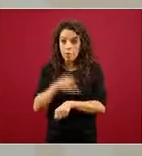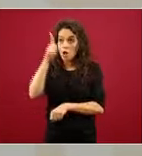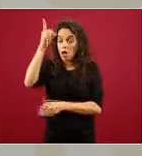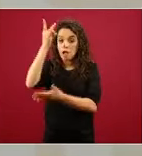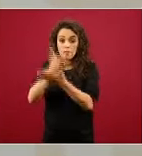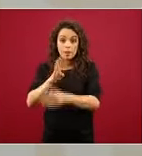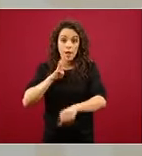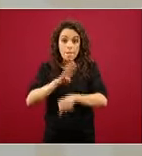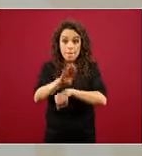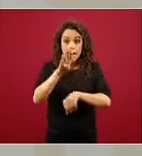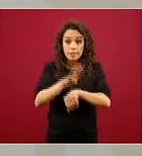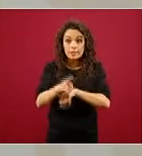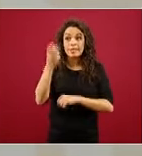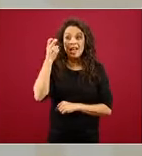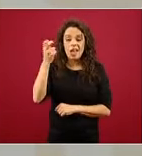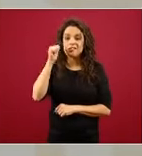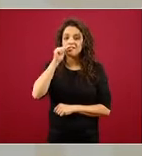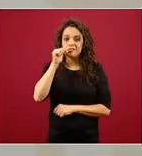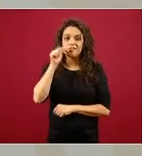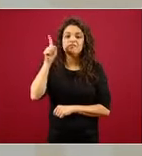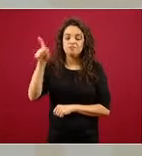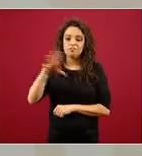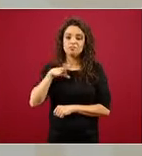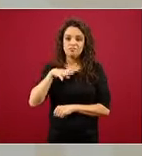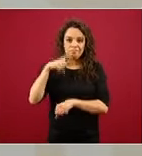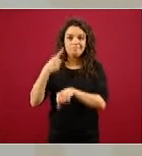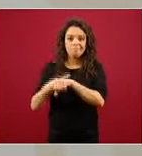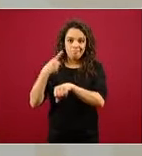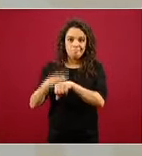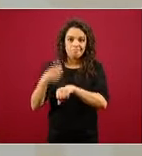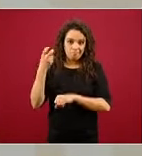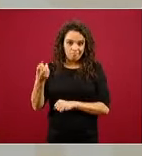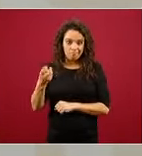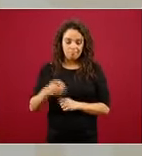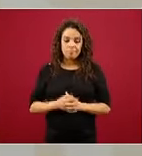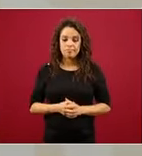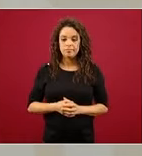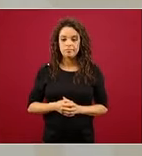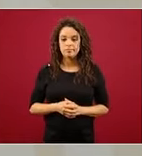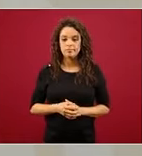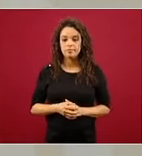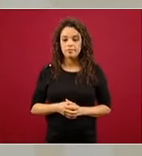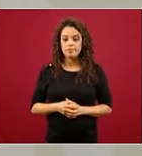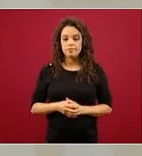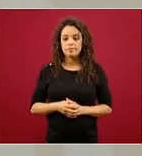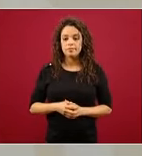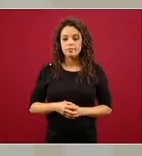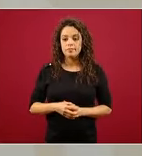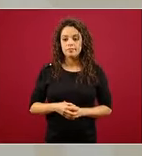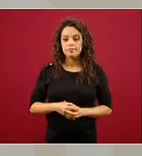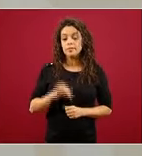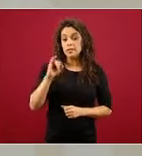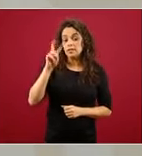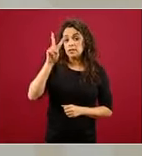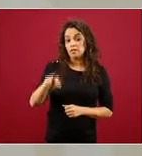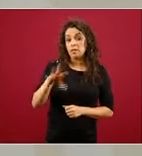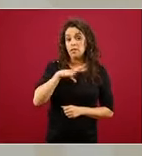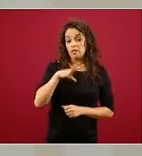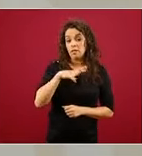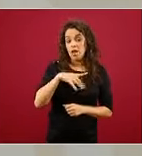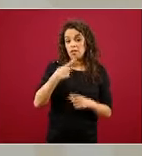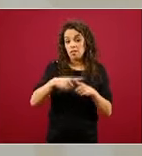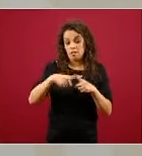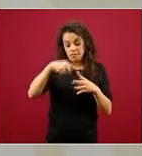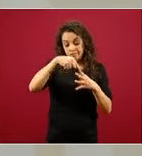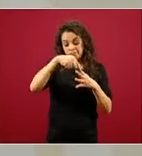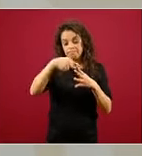particular tiene este tipo de patógeno, y entonces en realidad hay sí muchas situaciones de